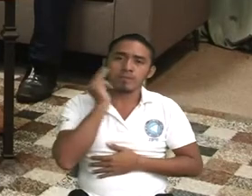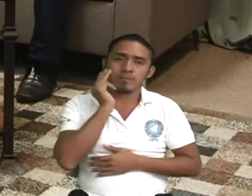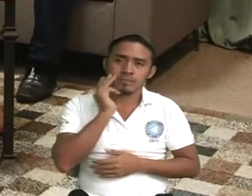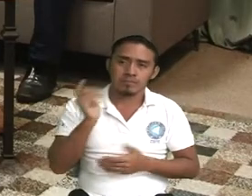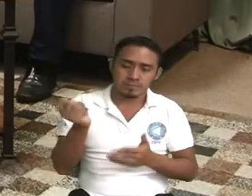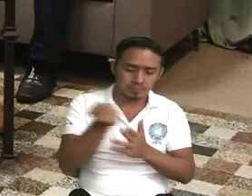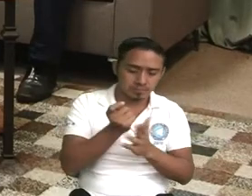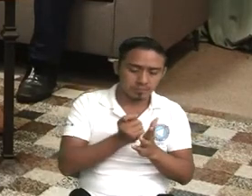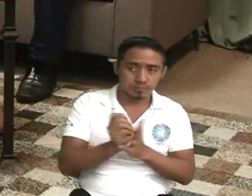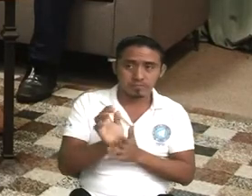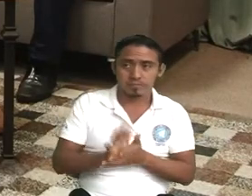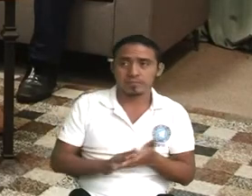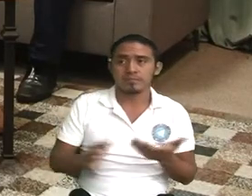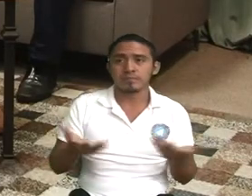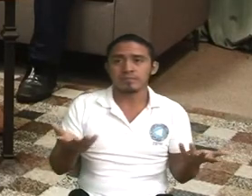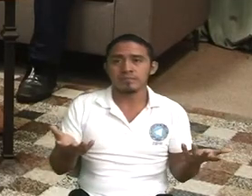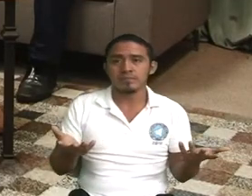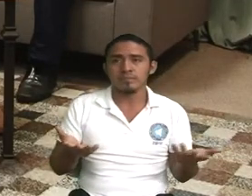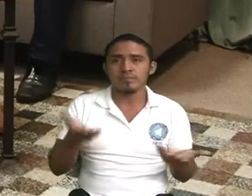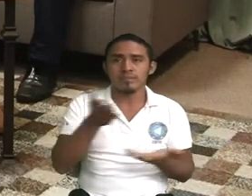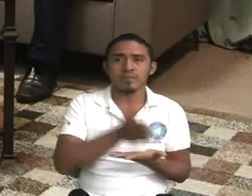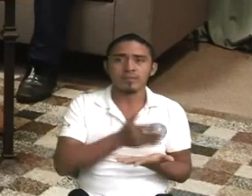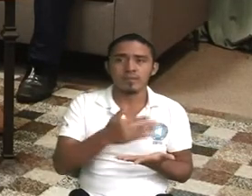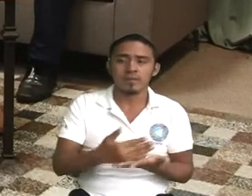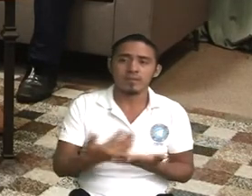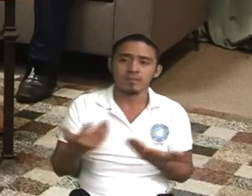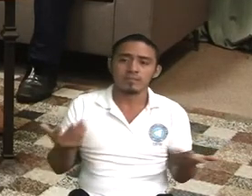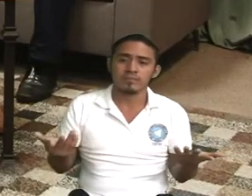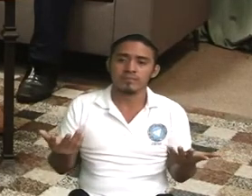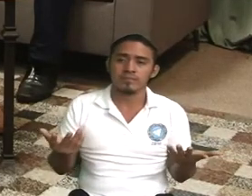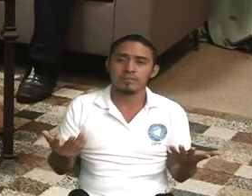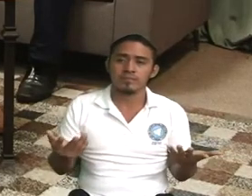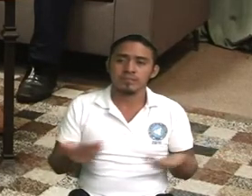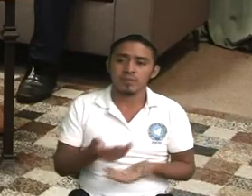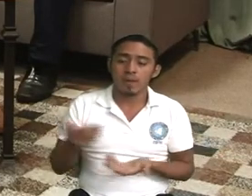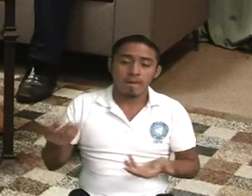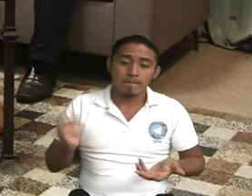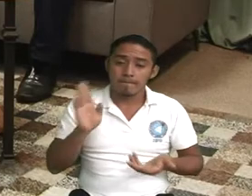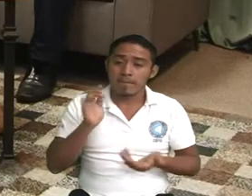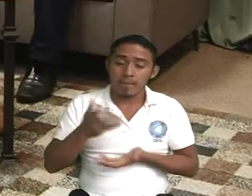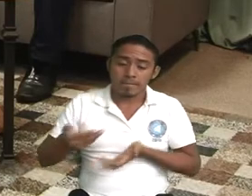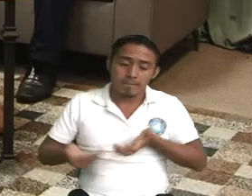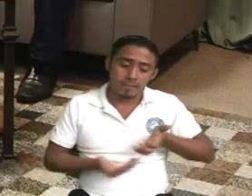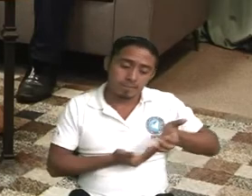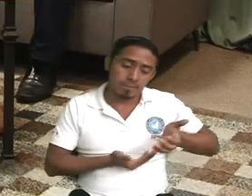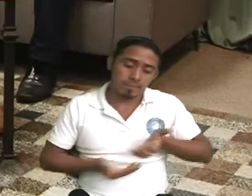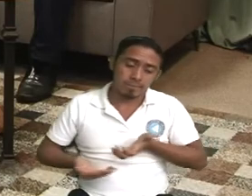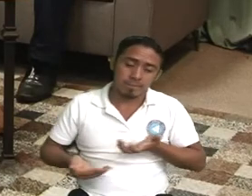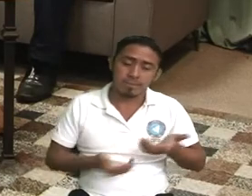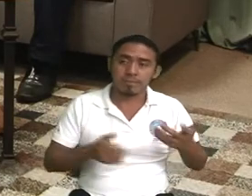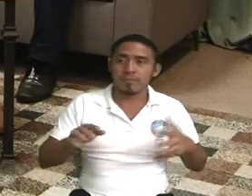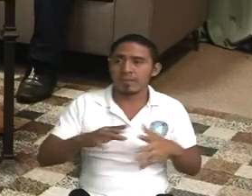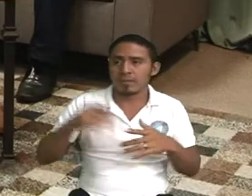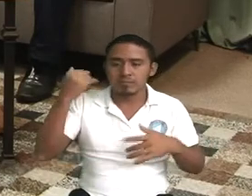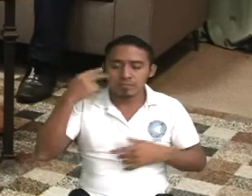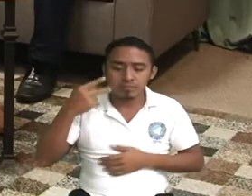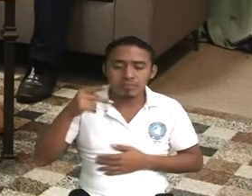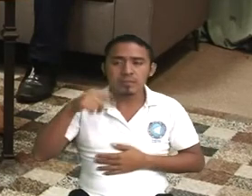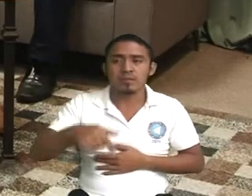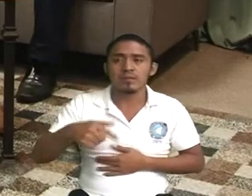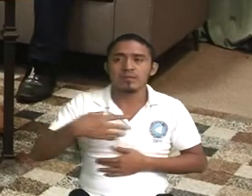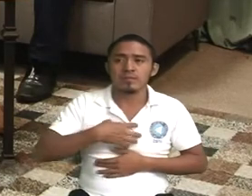cómo salen en esos queques madres donde están chineando a los niños. Entonces, todo eso se puede, esa